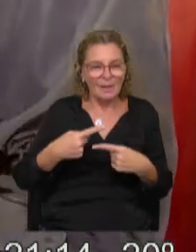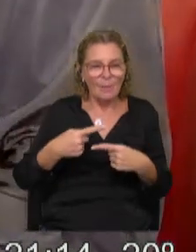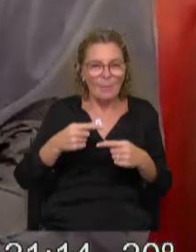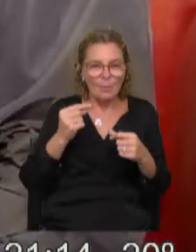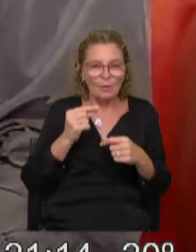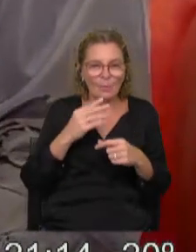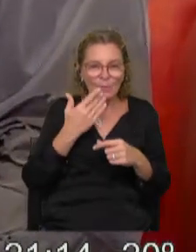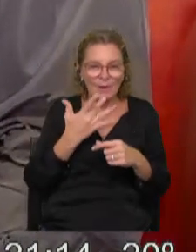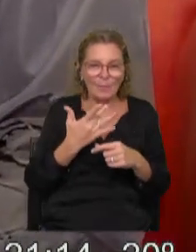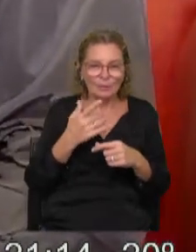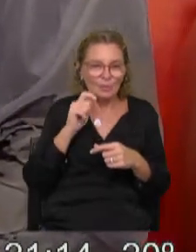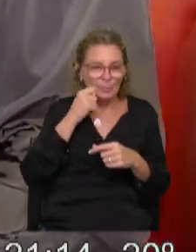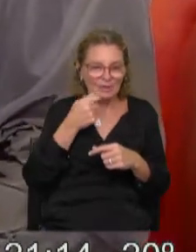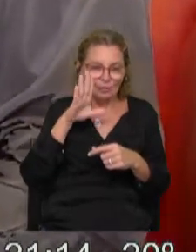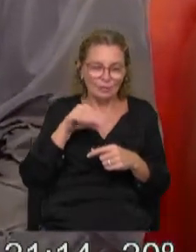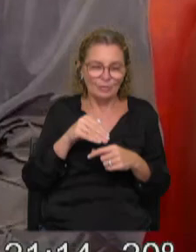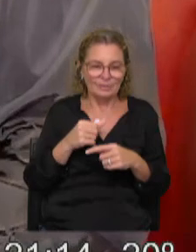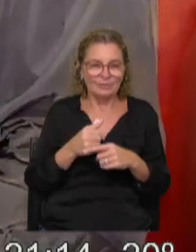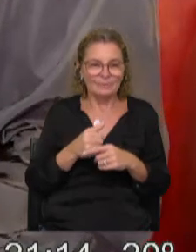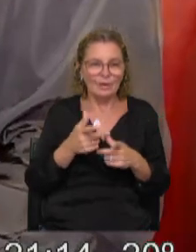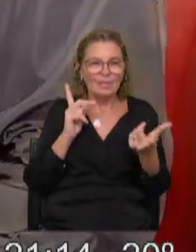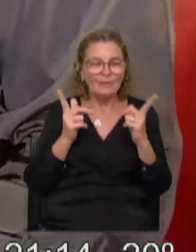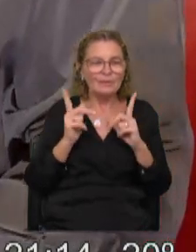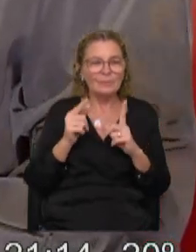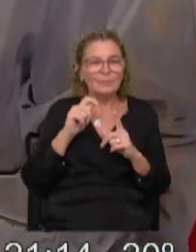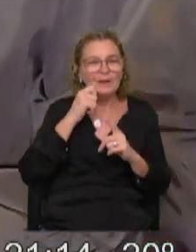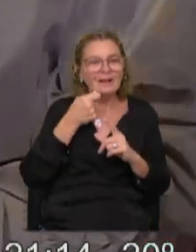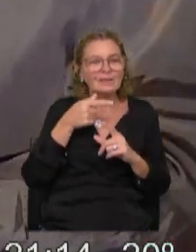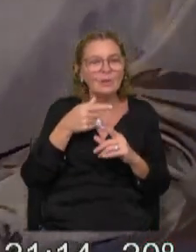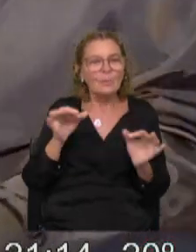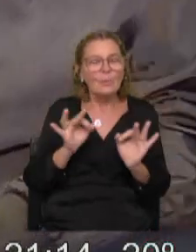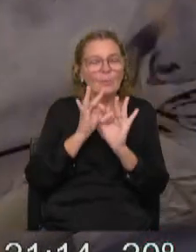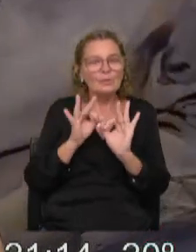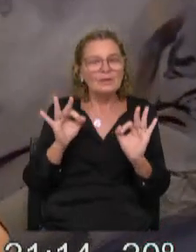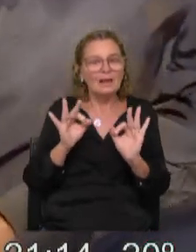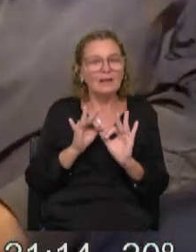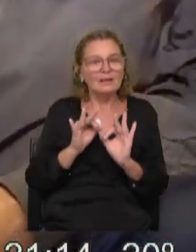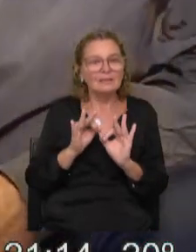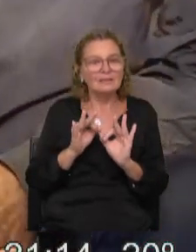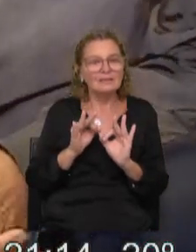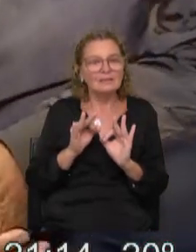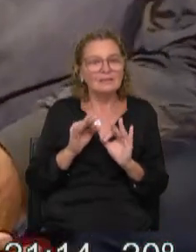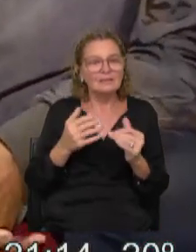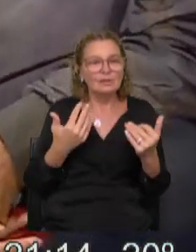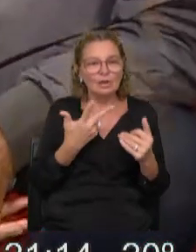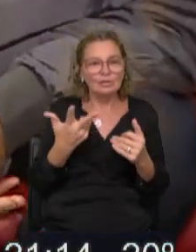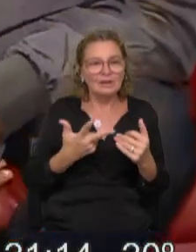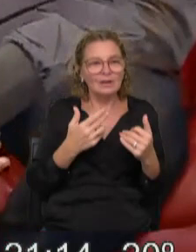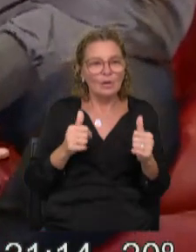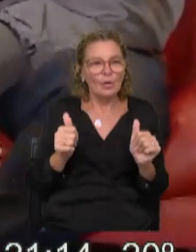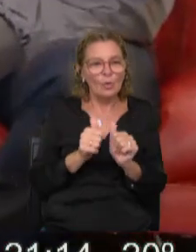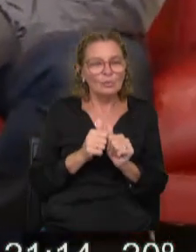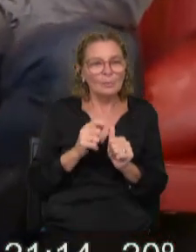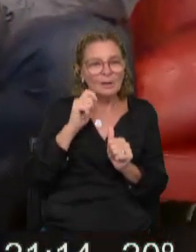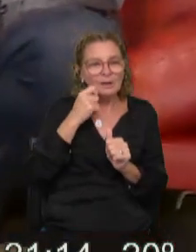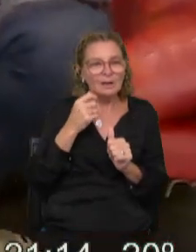Hermoso lograr esto, es muy lindo, muy disfrutable. ¿Qué es lo más lindo musicalmente de tocar los tres juntos? ¿Qué encuentran a